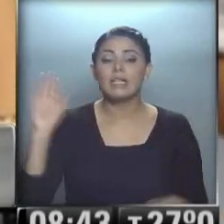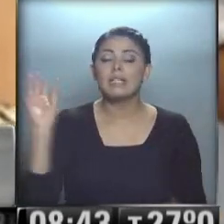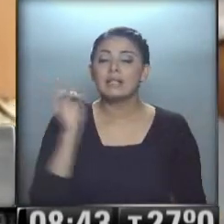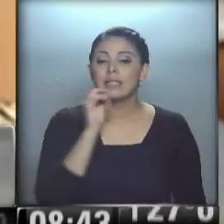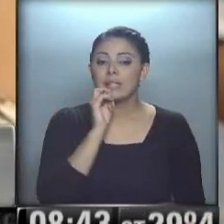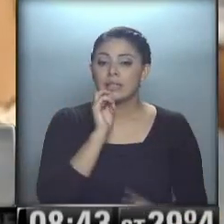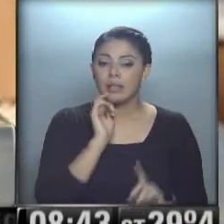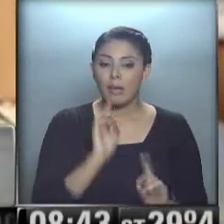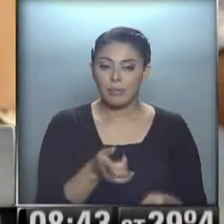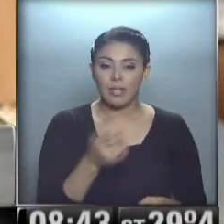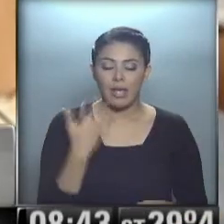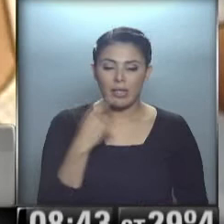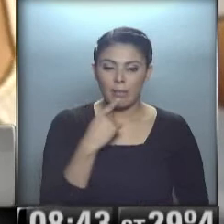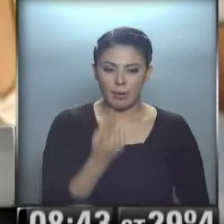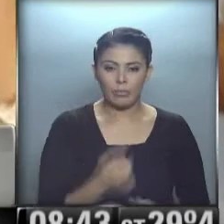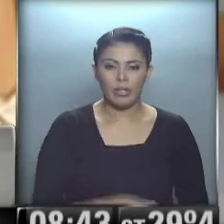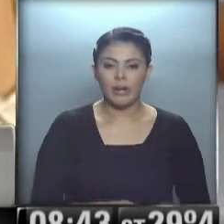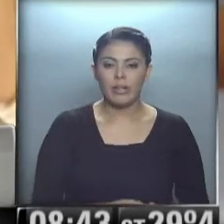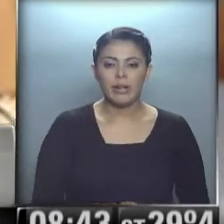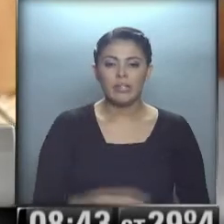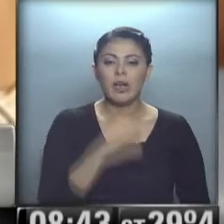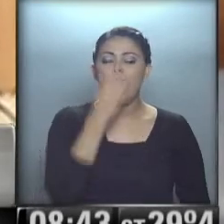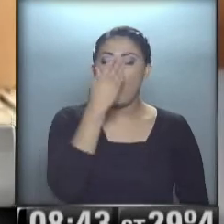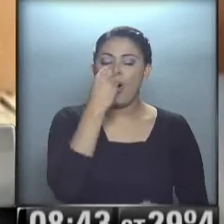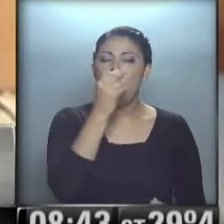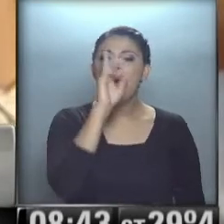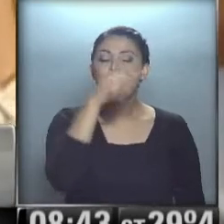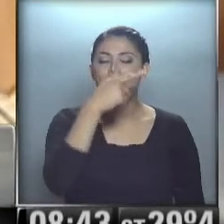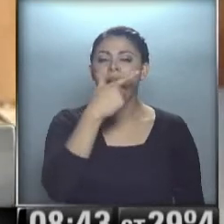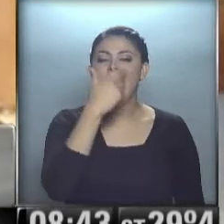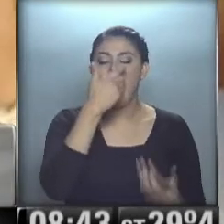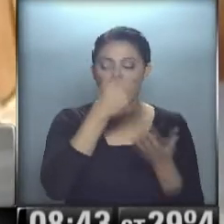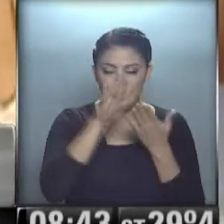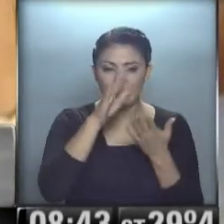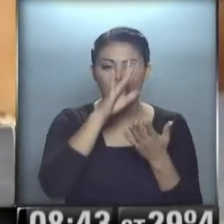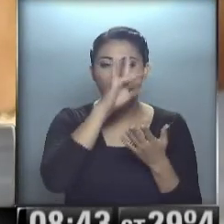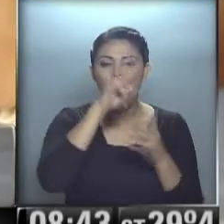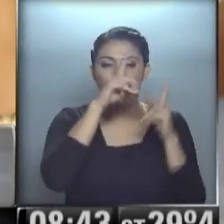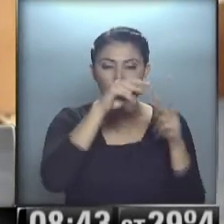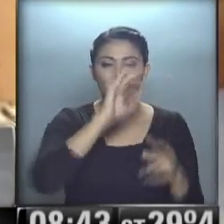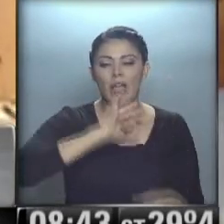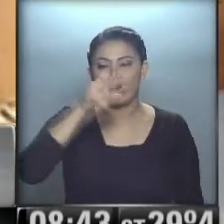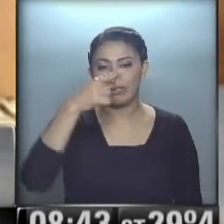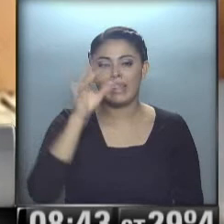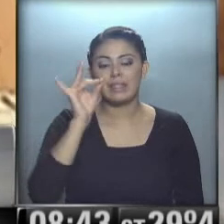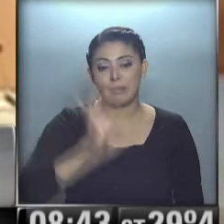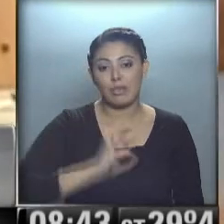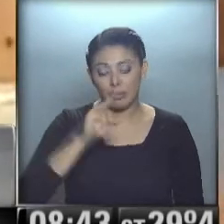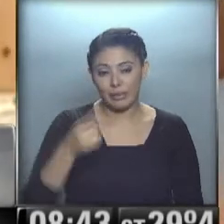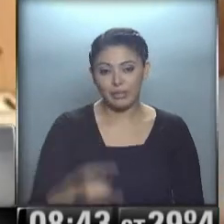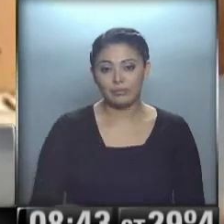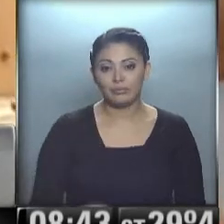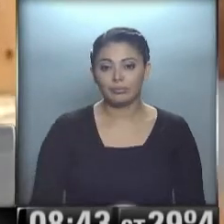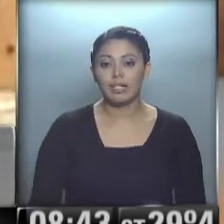también, como le pregunté la vez anterior, ¿cuál es el plan para que no haya cortes el próximo año, en diciembre del próximo año,